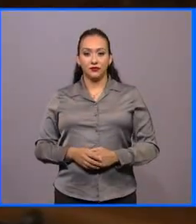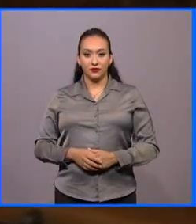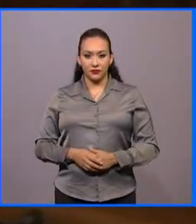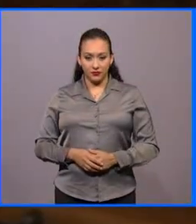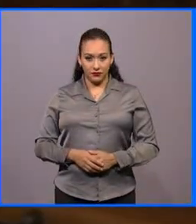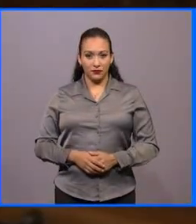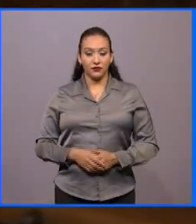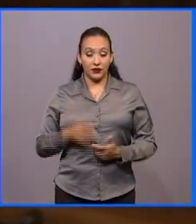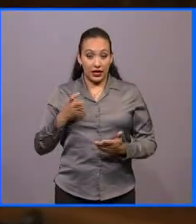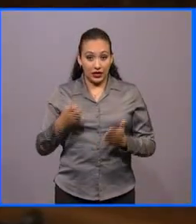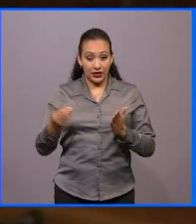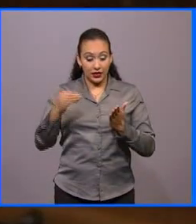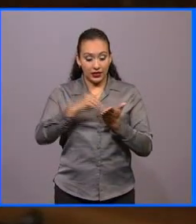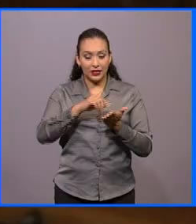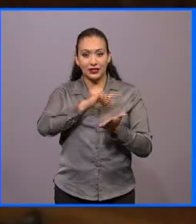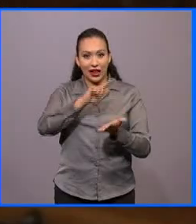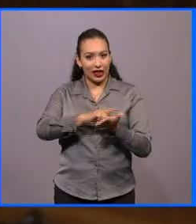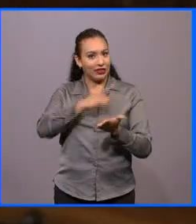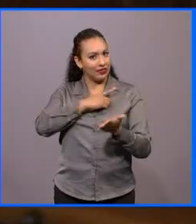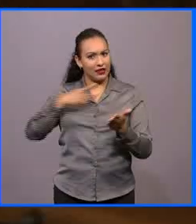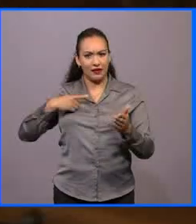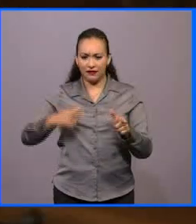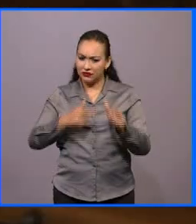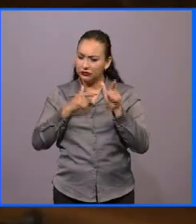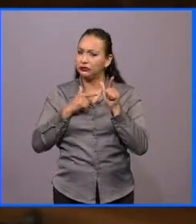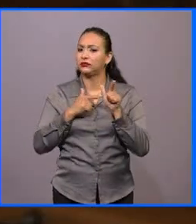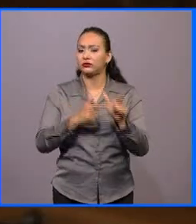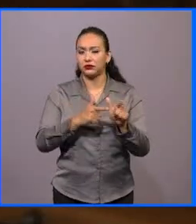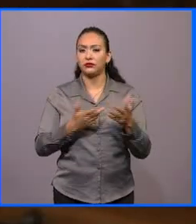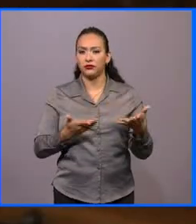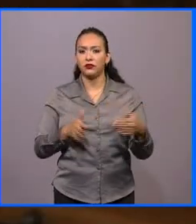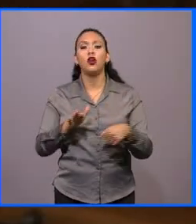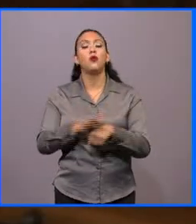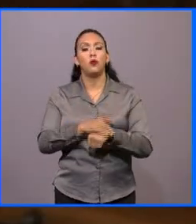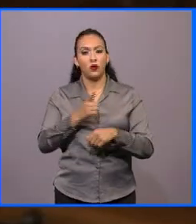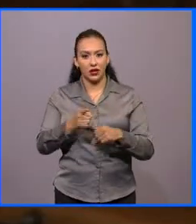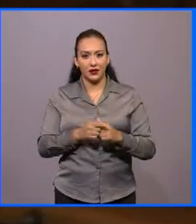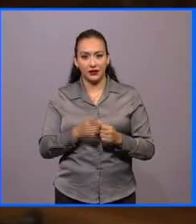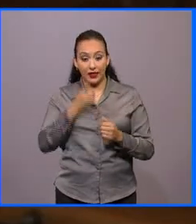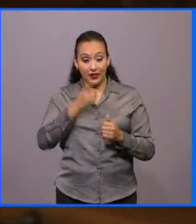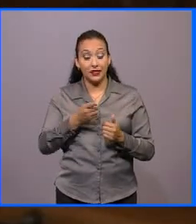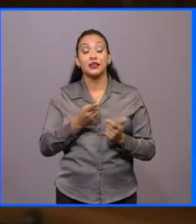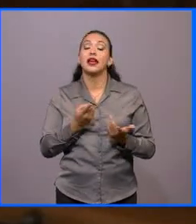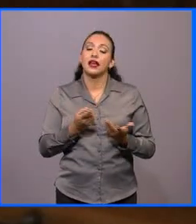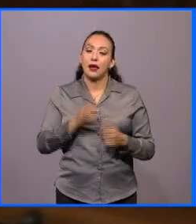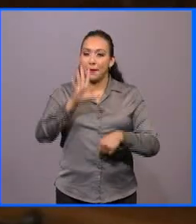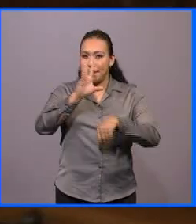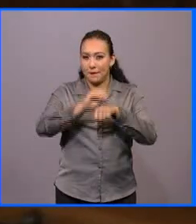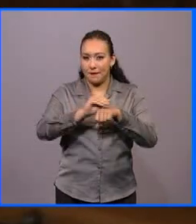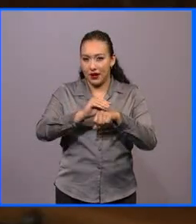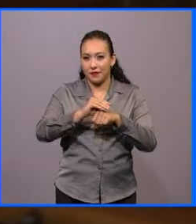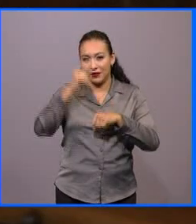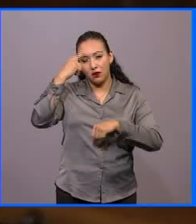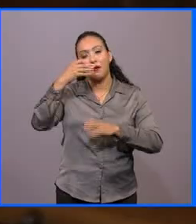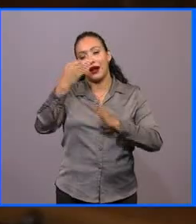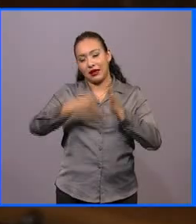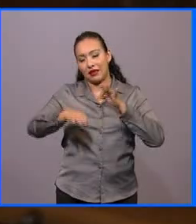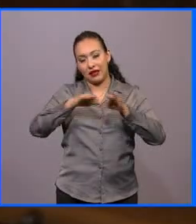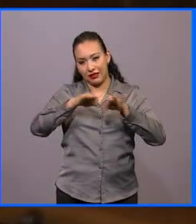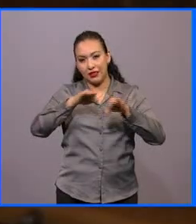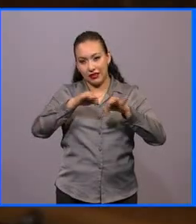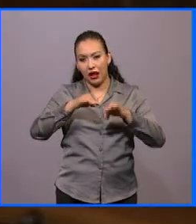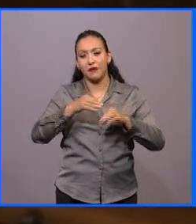Debe permanecer vigente la norma, pero entendiendo que la prórroga de hasta 3 meses a la licencia inicial